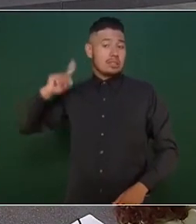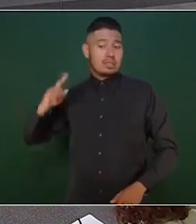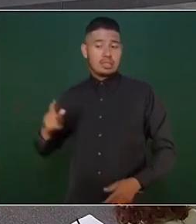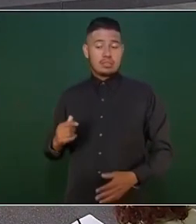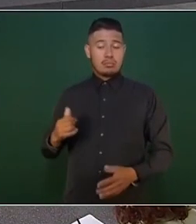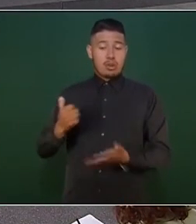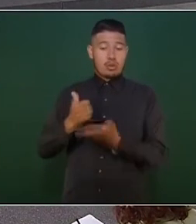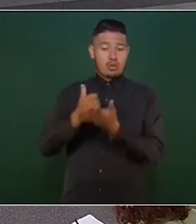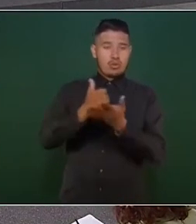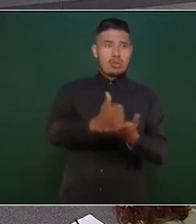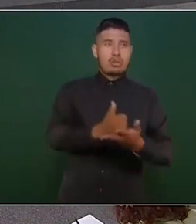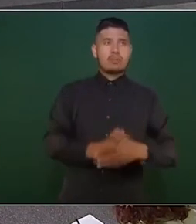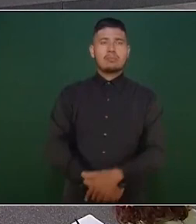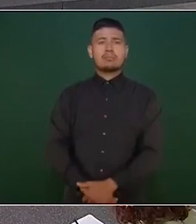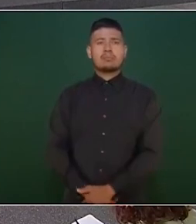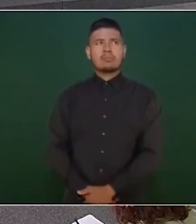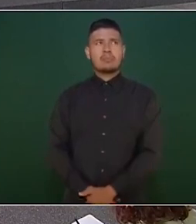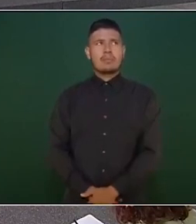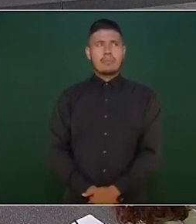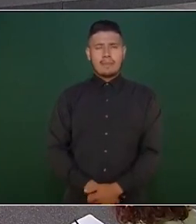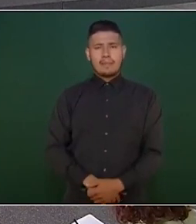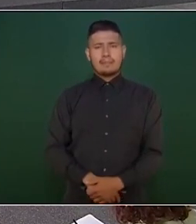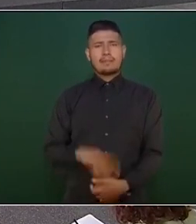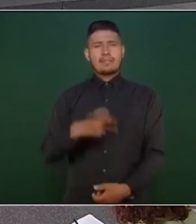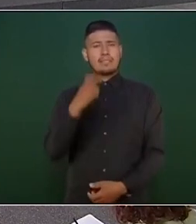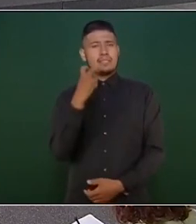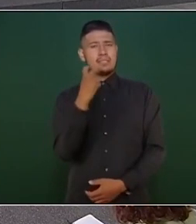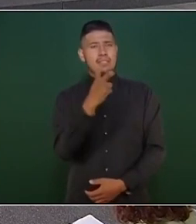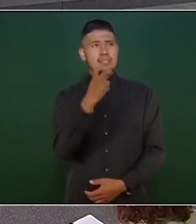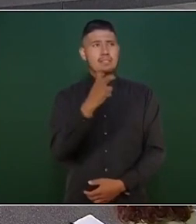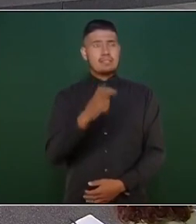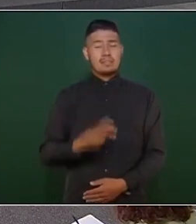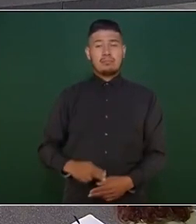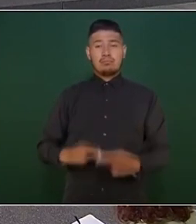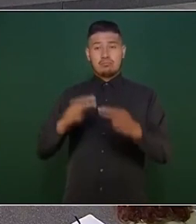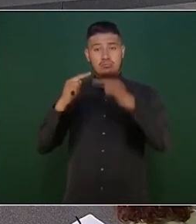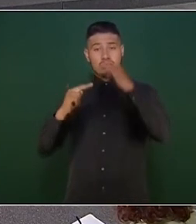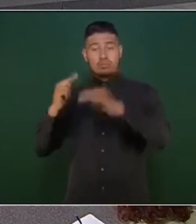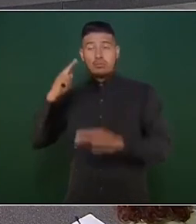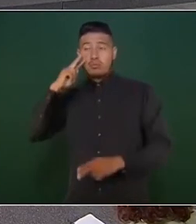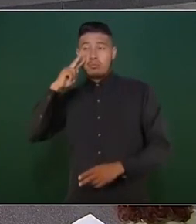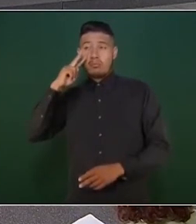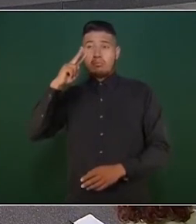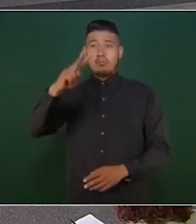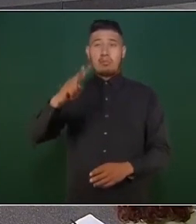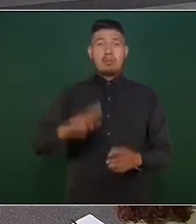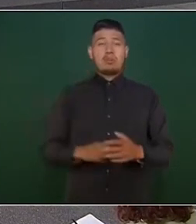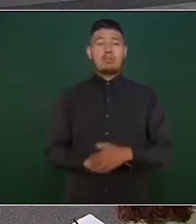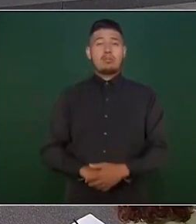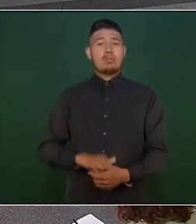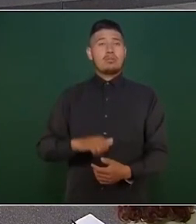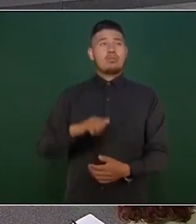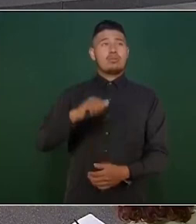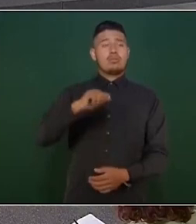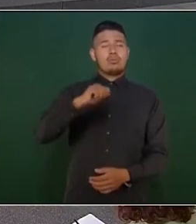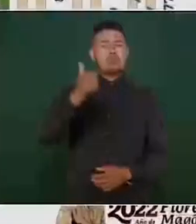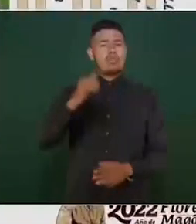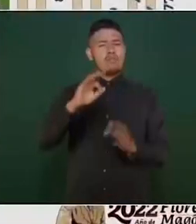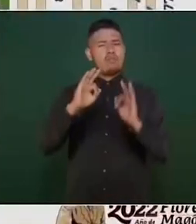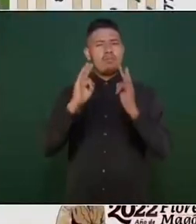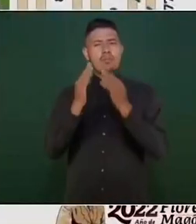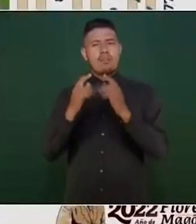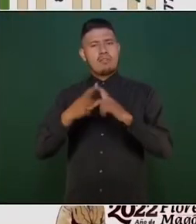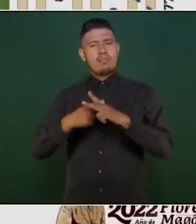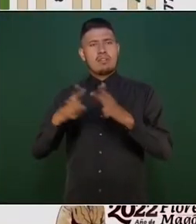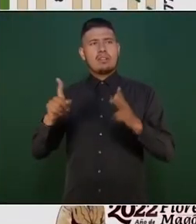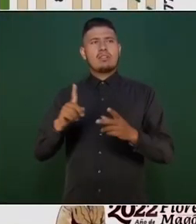Zacatecas. Adelante. Esta es la gráfica que ya mencionábamos, hecha de otra manera,